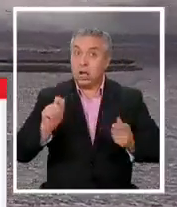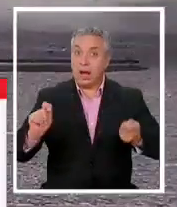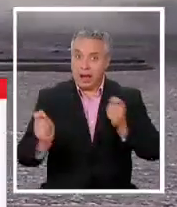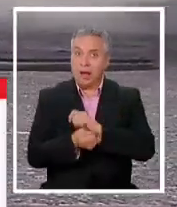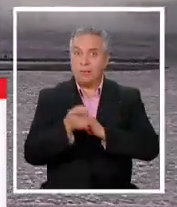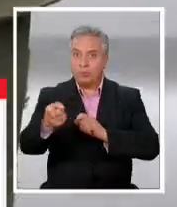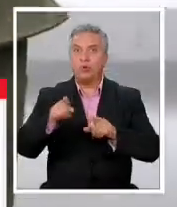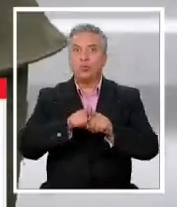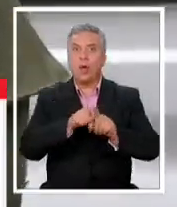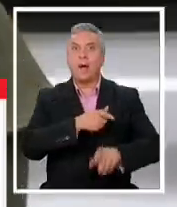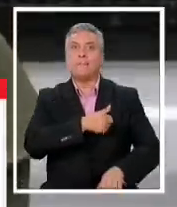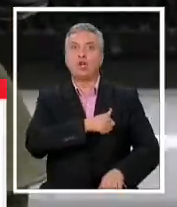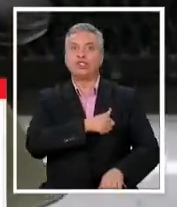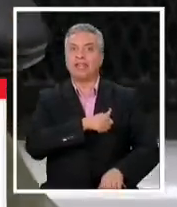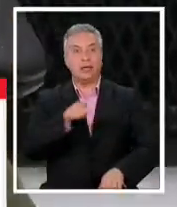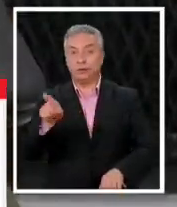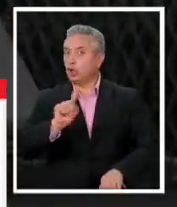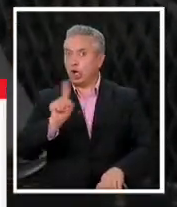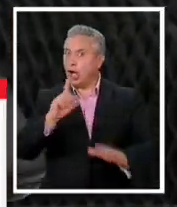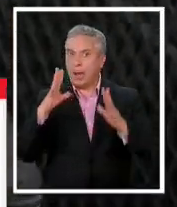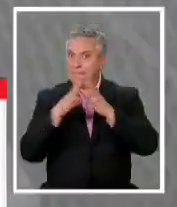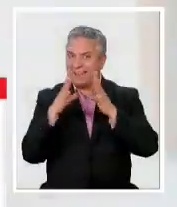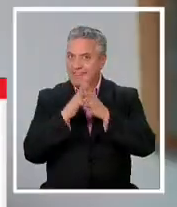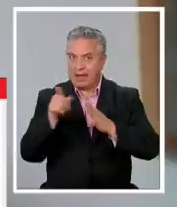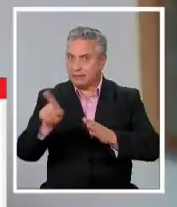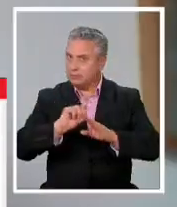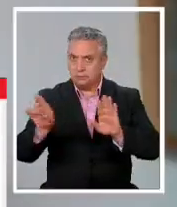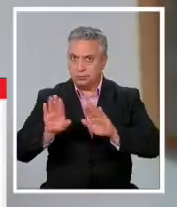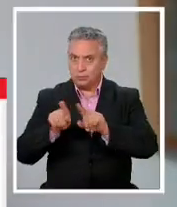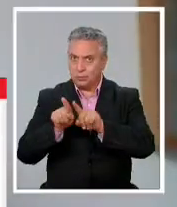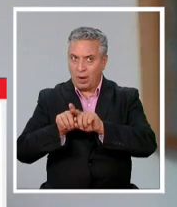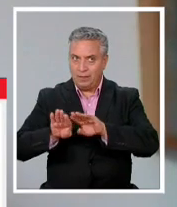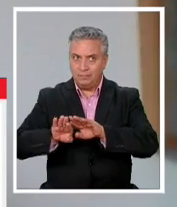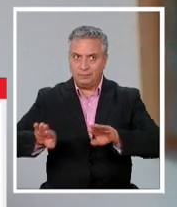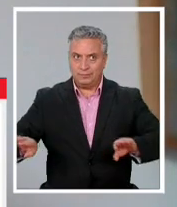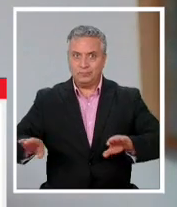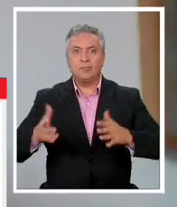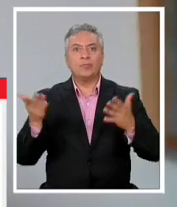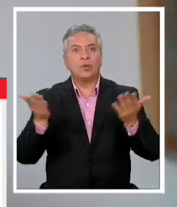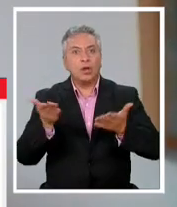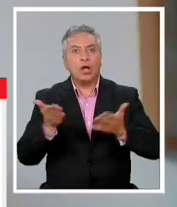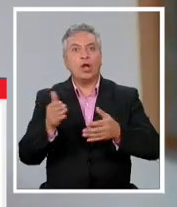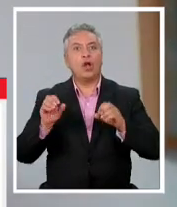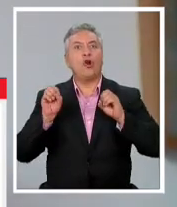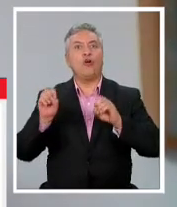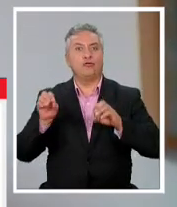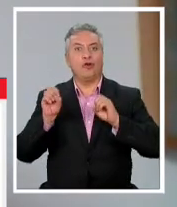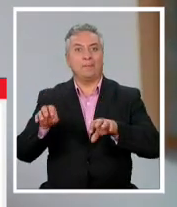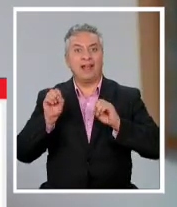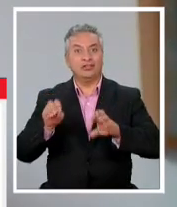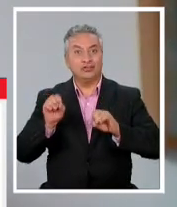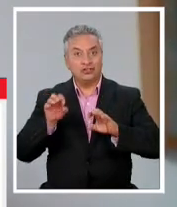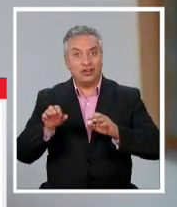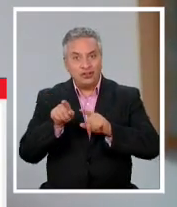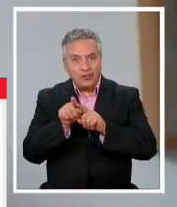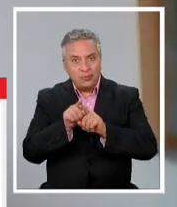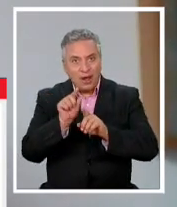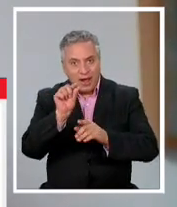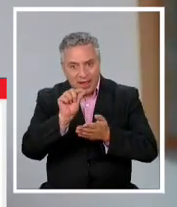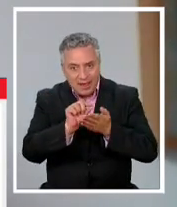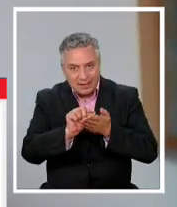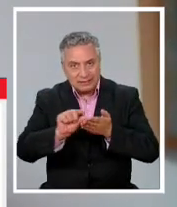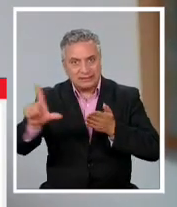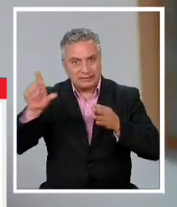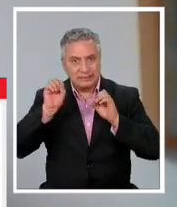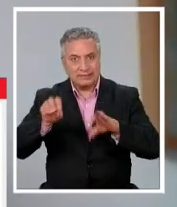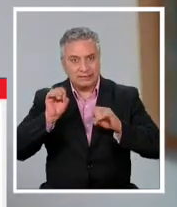sea solo policial y no militarizada? Que exista una formación inicial única y que desde